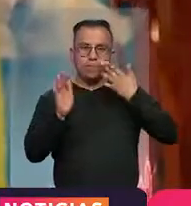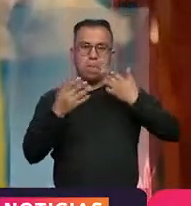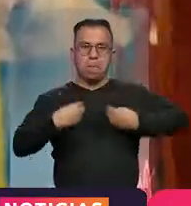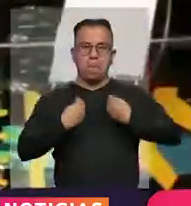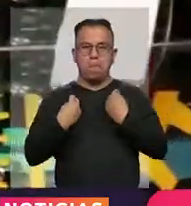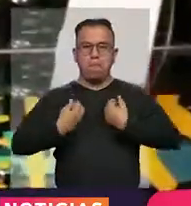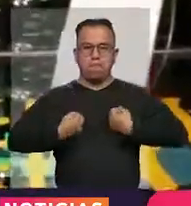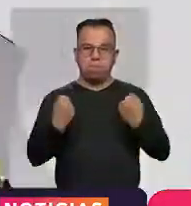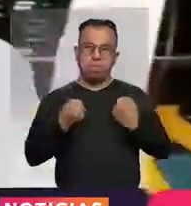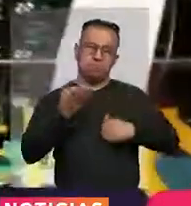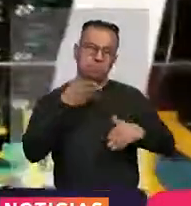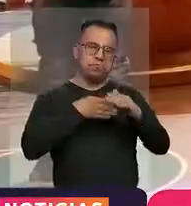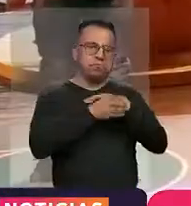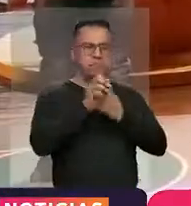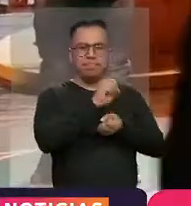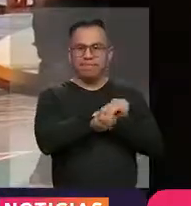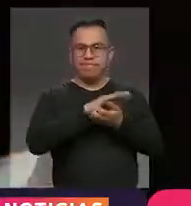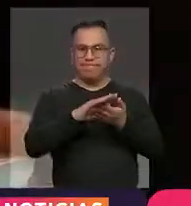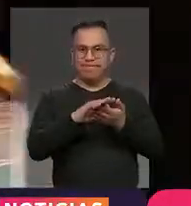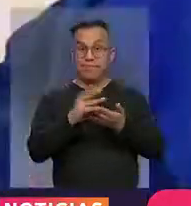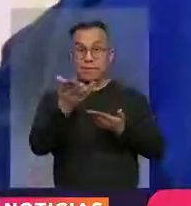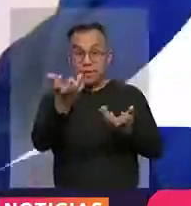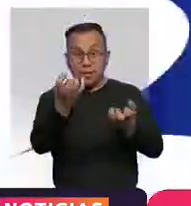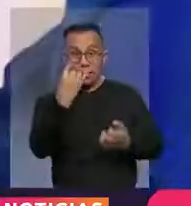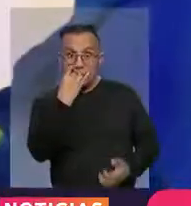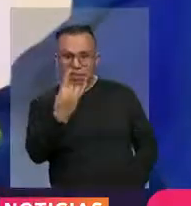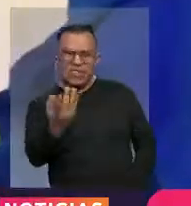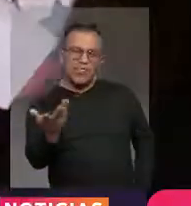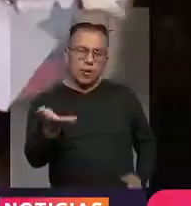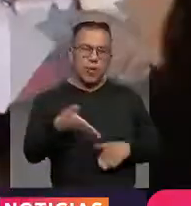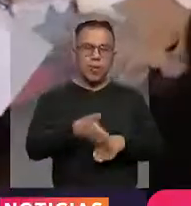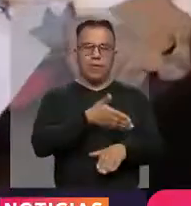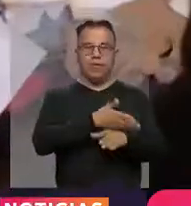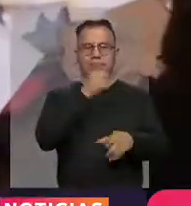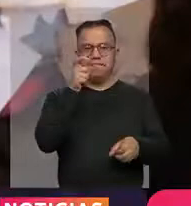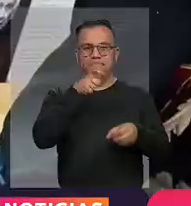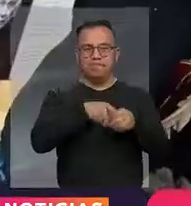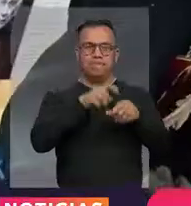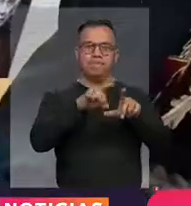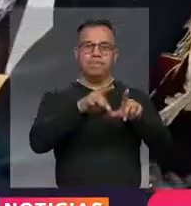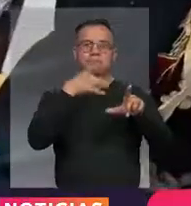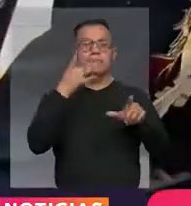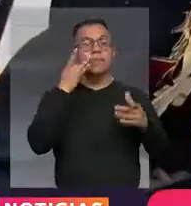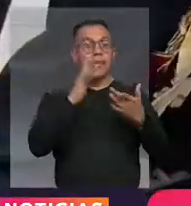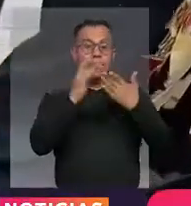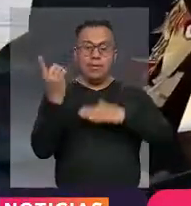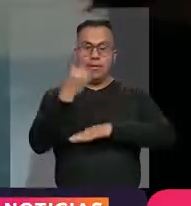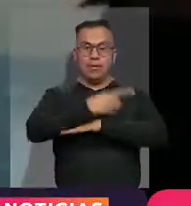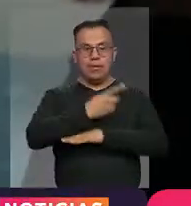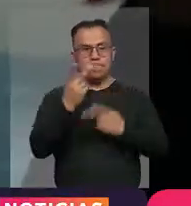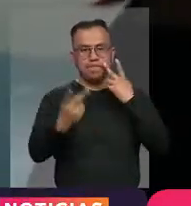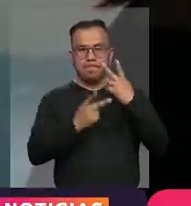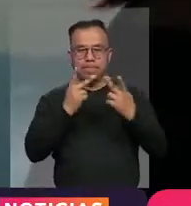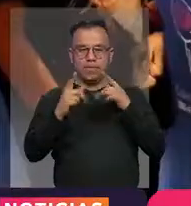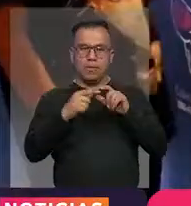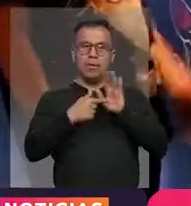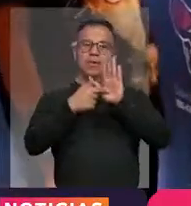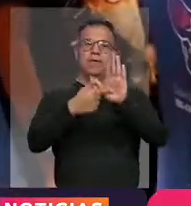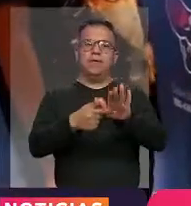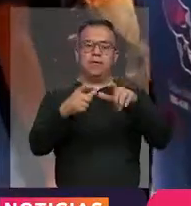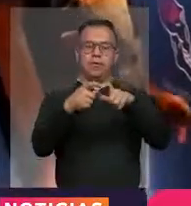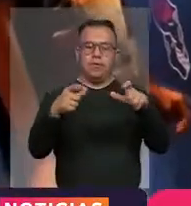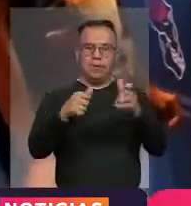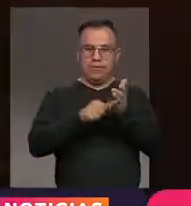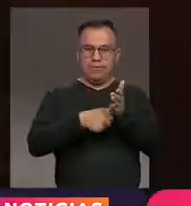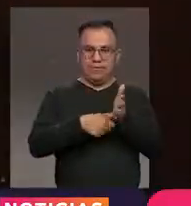Bogotá pueden ingresar de forma gratuita. Los interesados deberán inscribirse virtualmente y el día de la visita presentar en la taquilla el